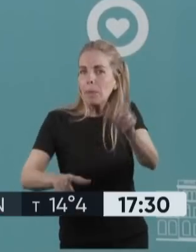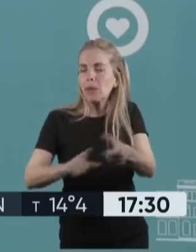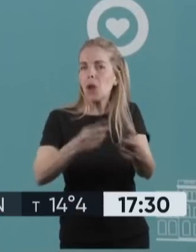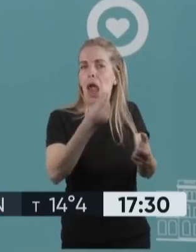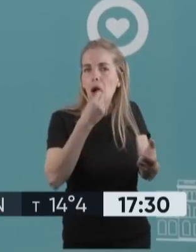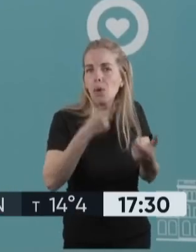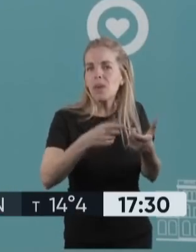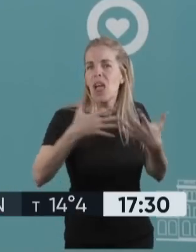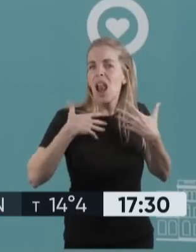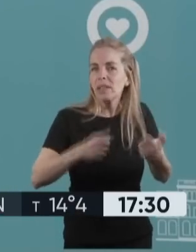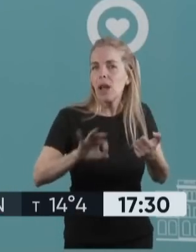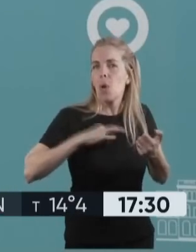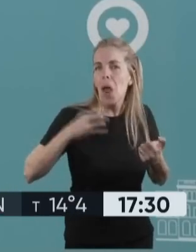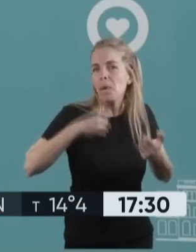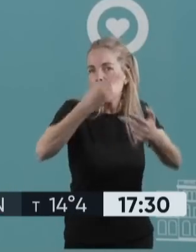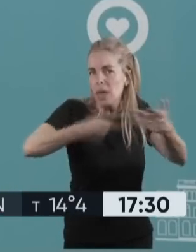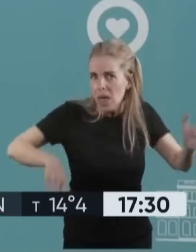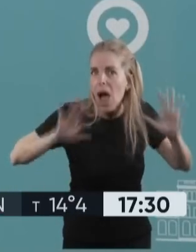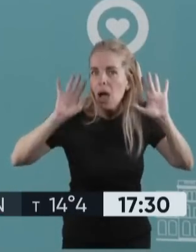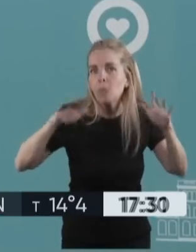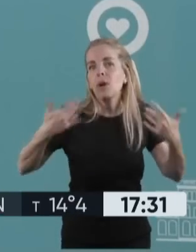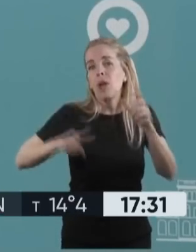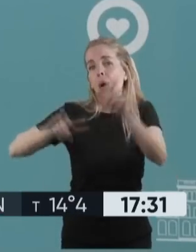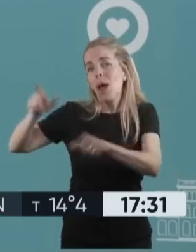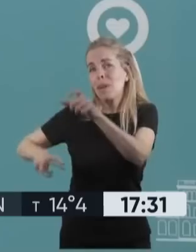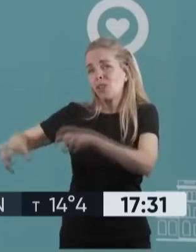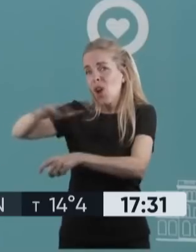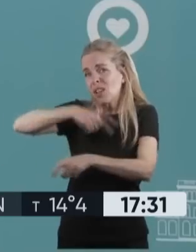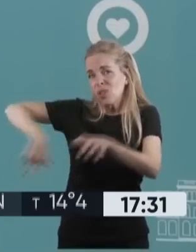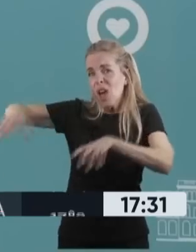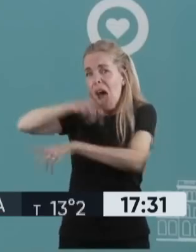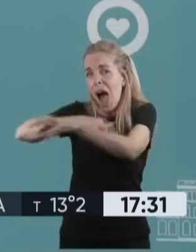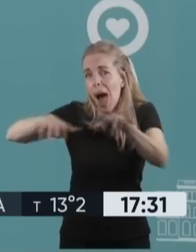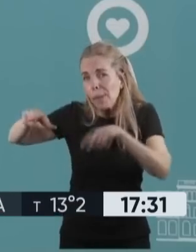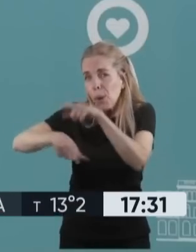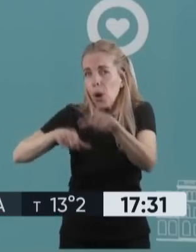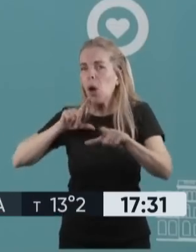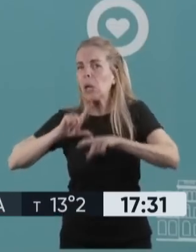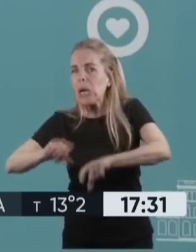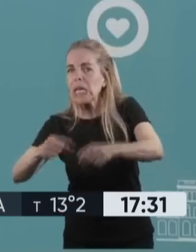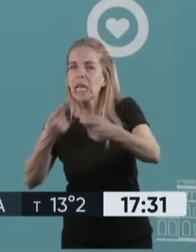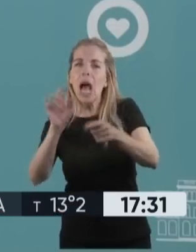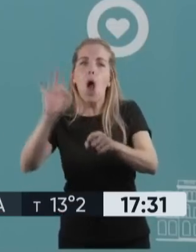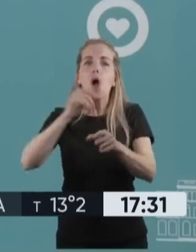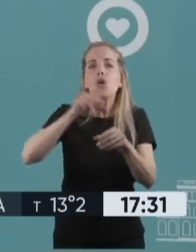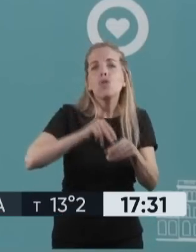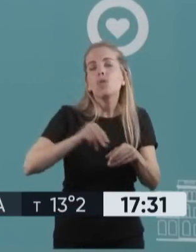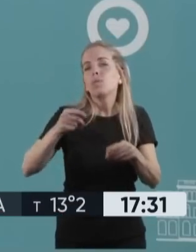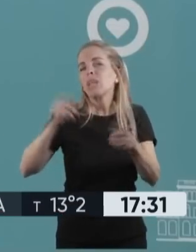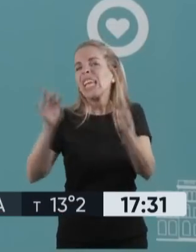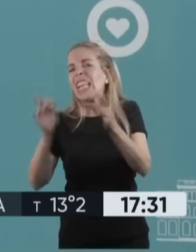los argentinos y las argentinas, echan a correr en algunas mesas de la City, en algunos lugares de las redes, esos rumores. Yo